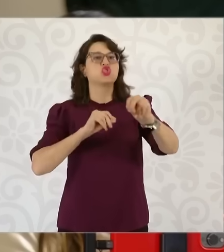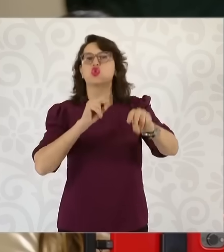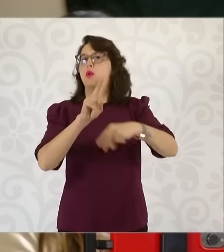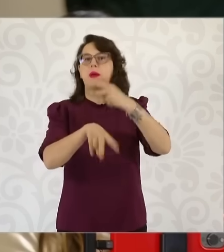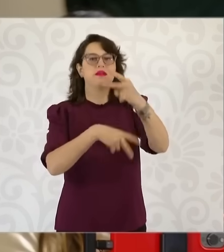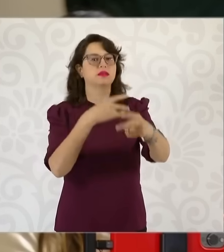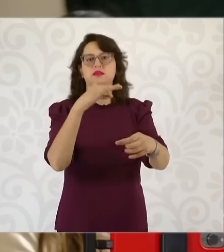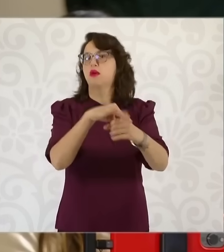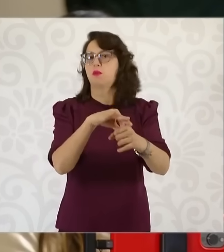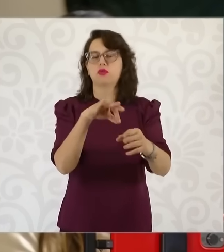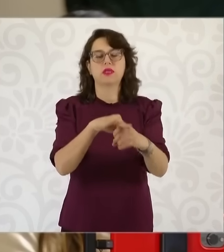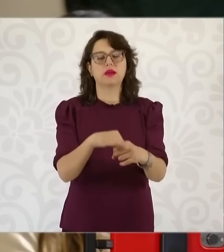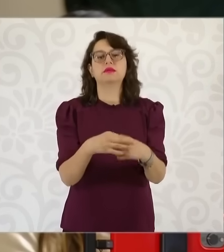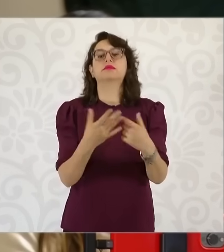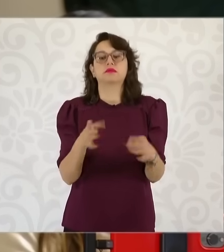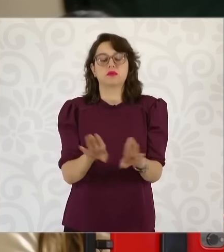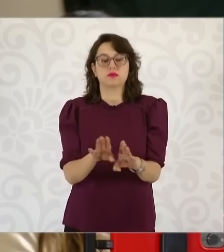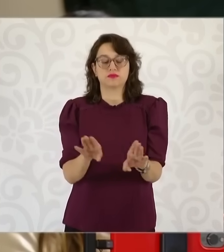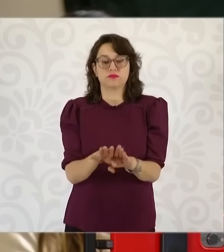visto